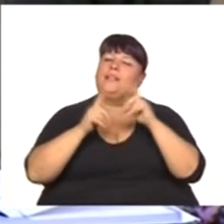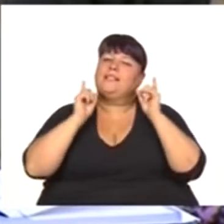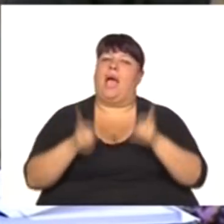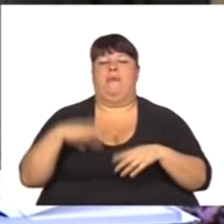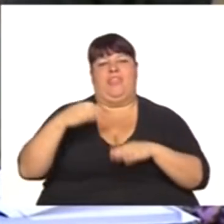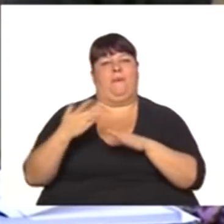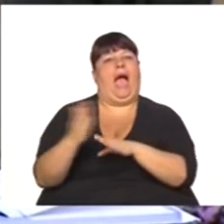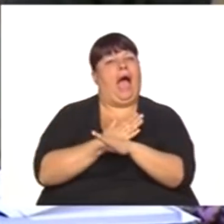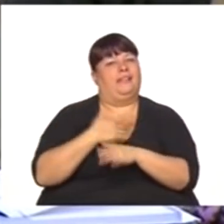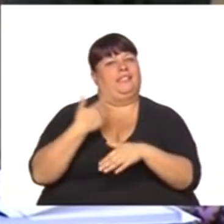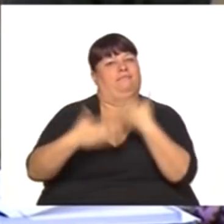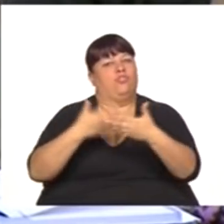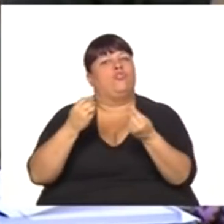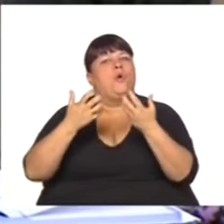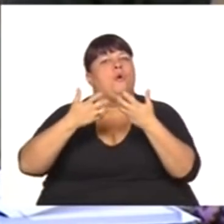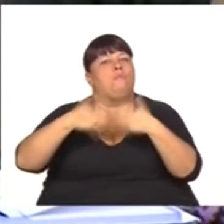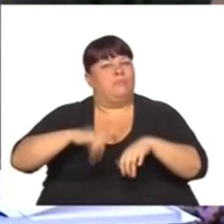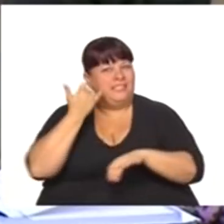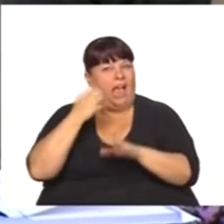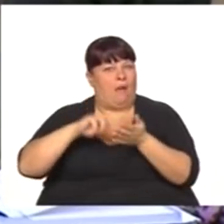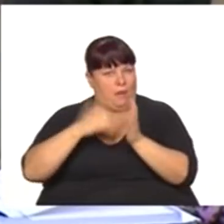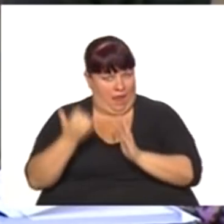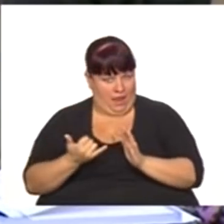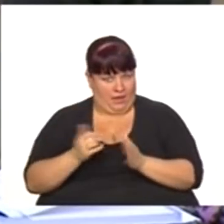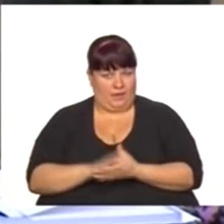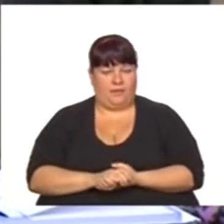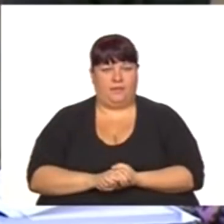nos tenemos que adelantar a los problemas que hoy el sistema ya tiene.